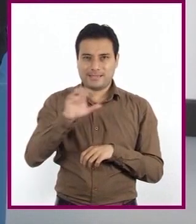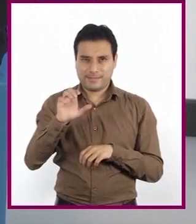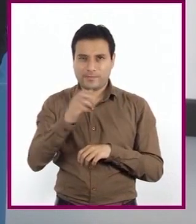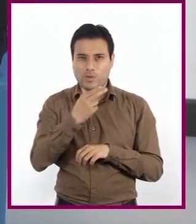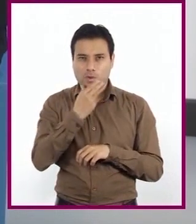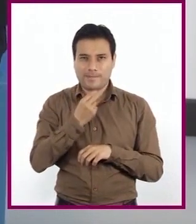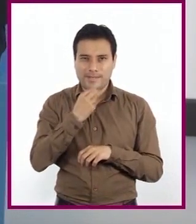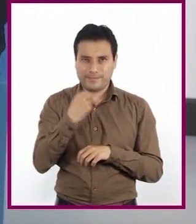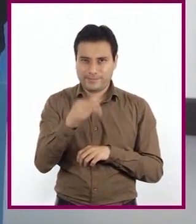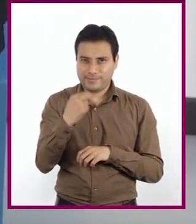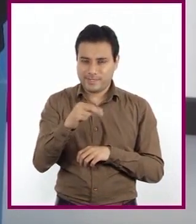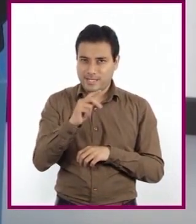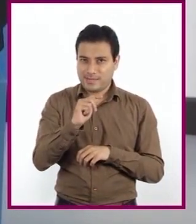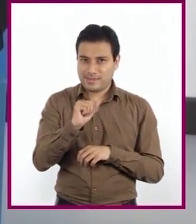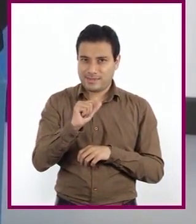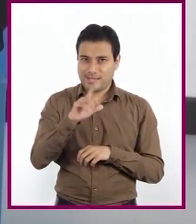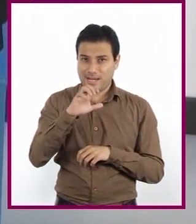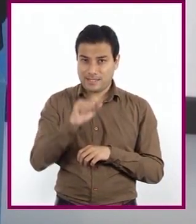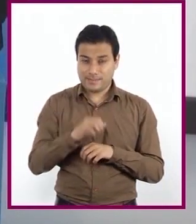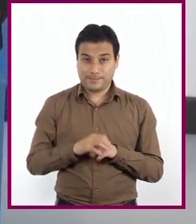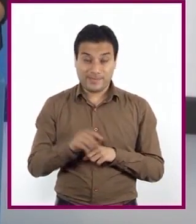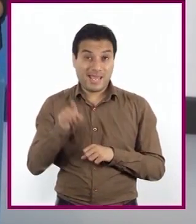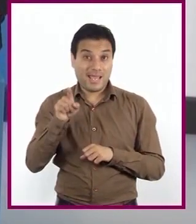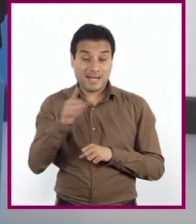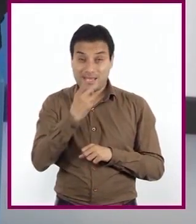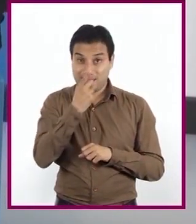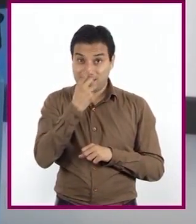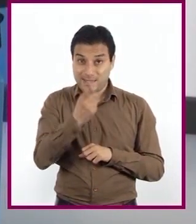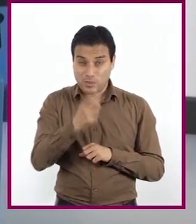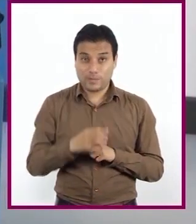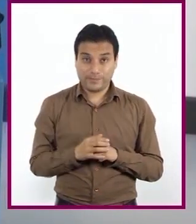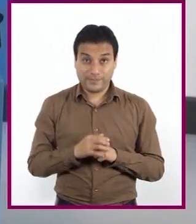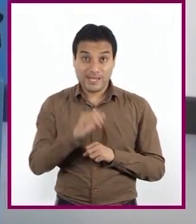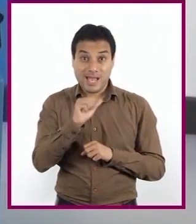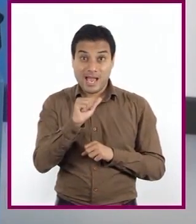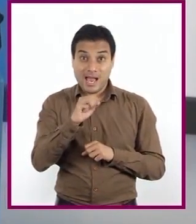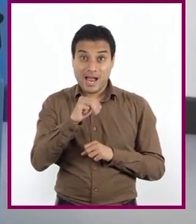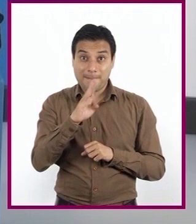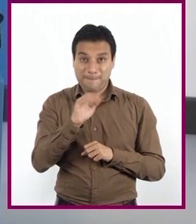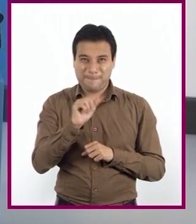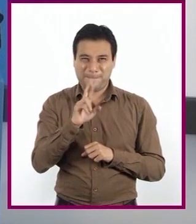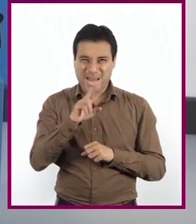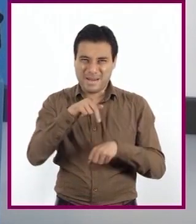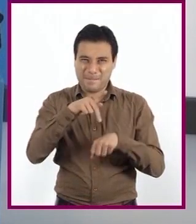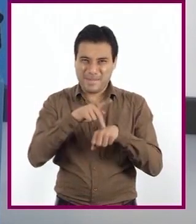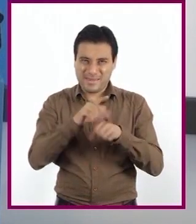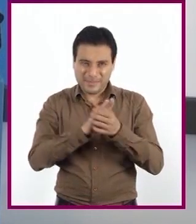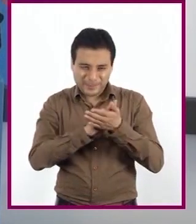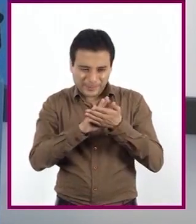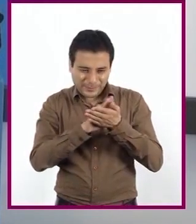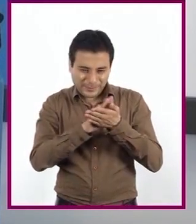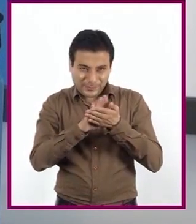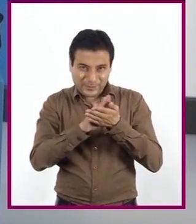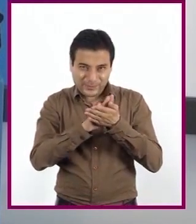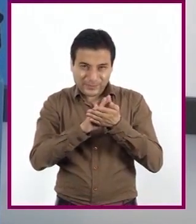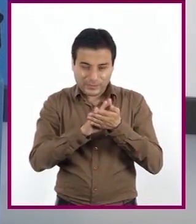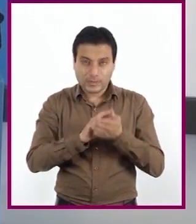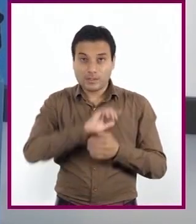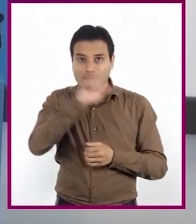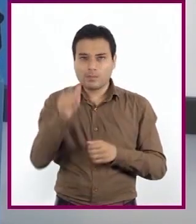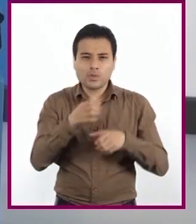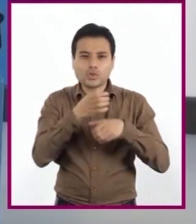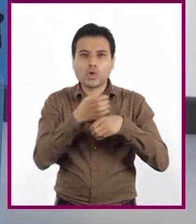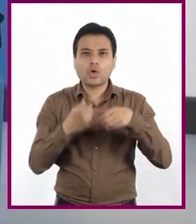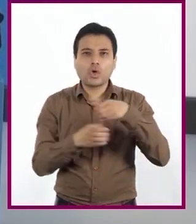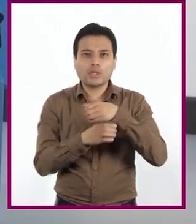Tales de Mileto había comprobado que si frotaba el ámbar, este atraía así objetos más livianos. De ahí